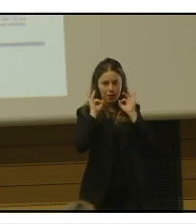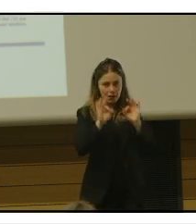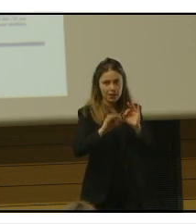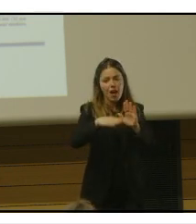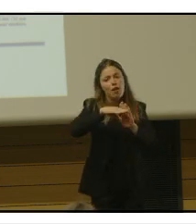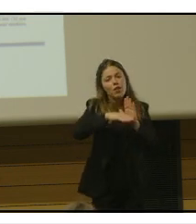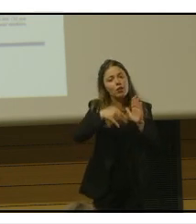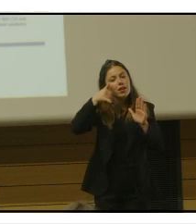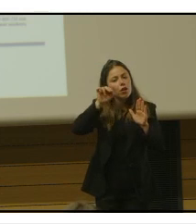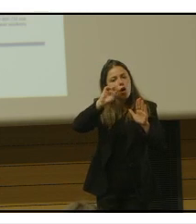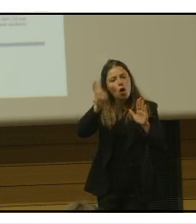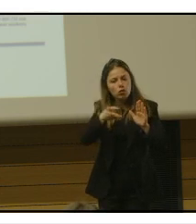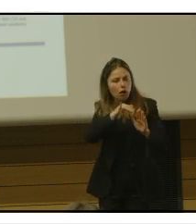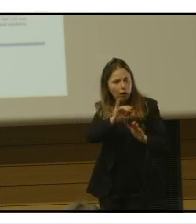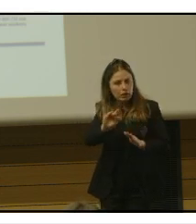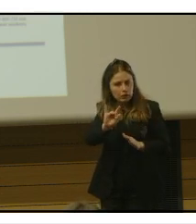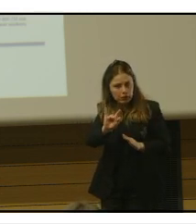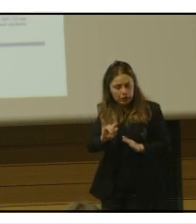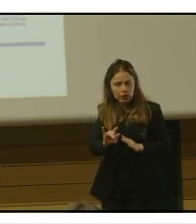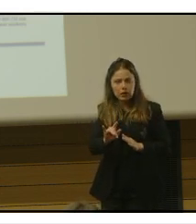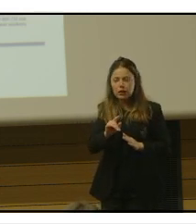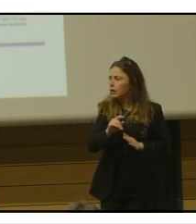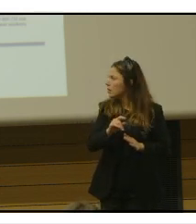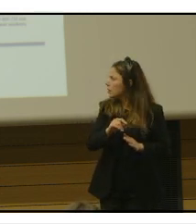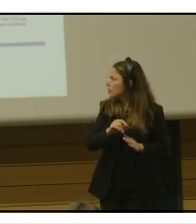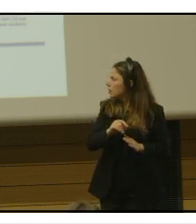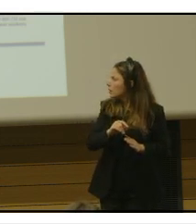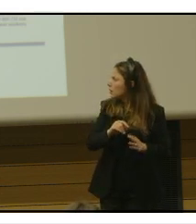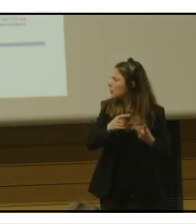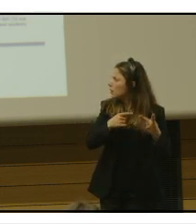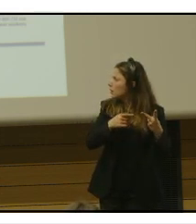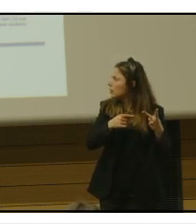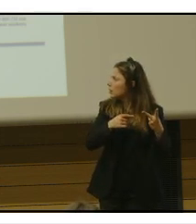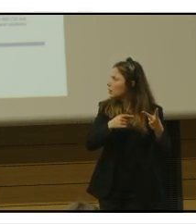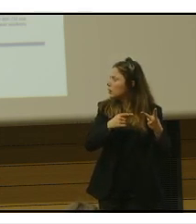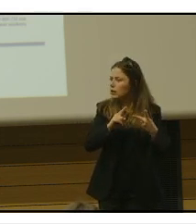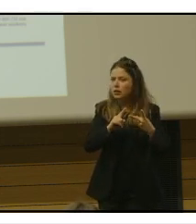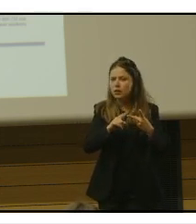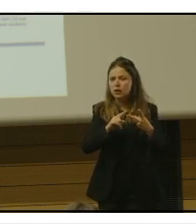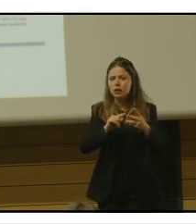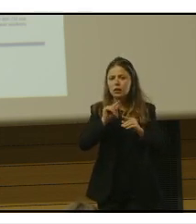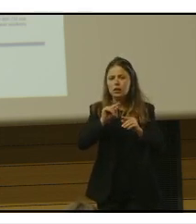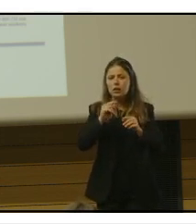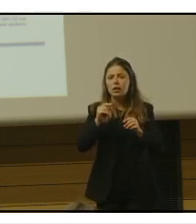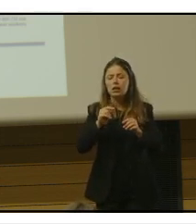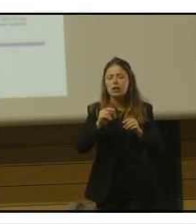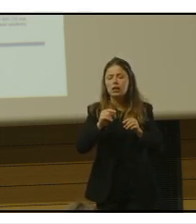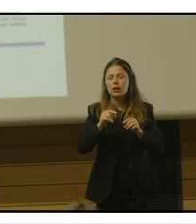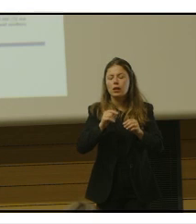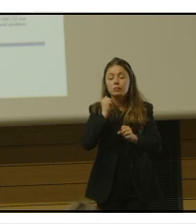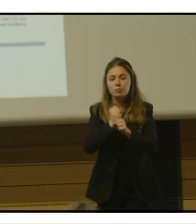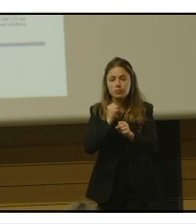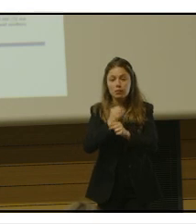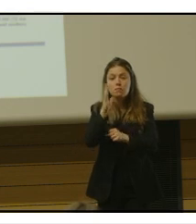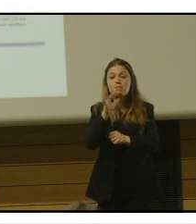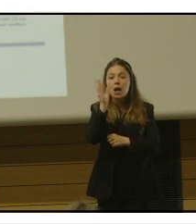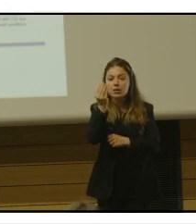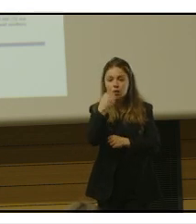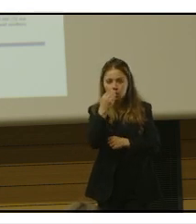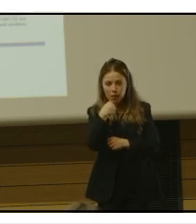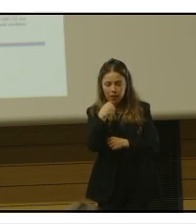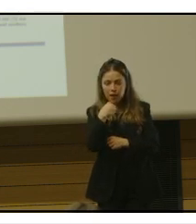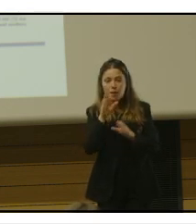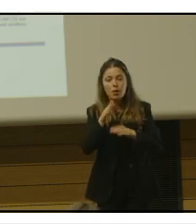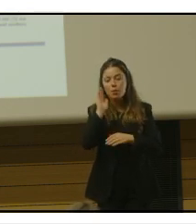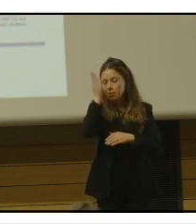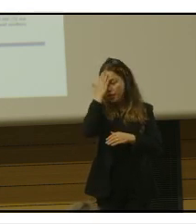están presentes. Está presente el radón como factor de riesgo de cáncer de pulmón, está presente las exposiciones laborales e incluso la dieta, pero el